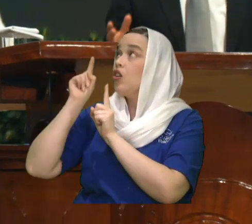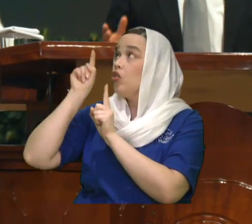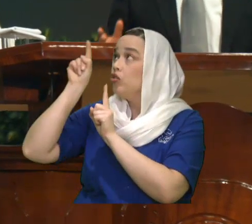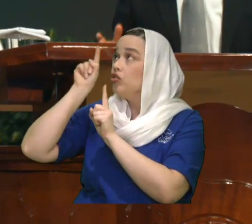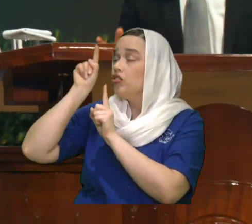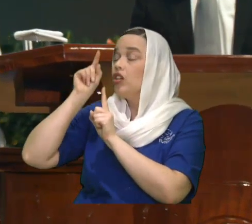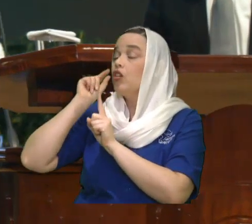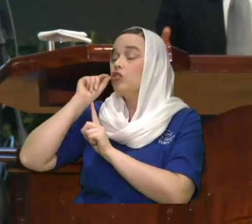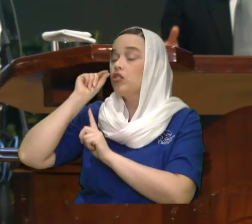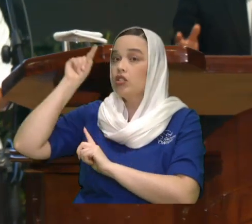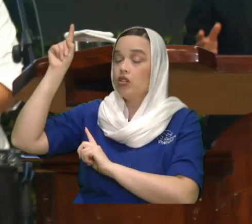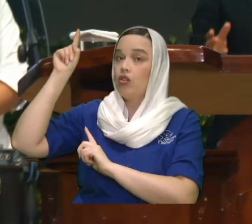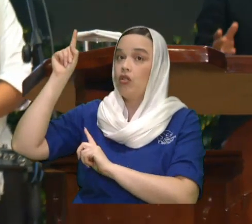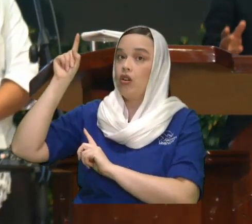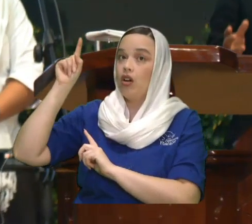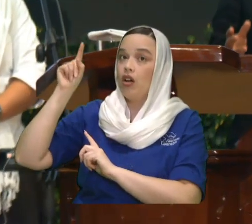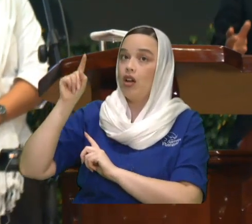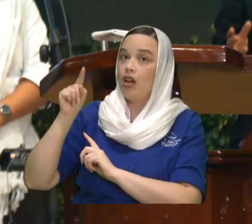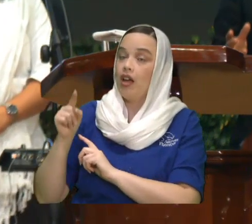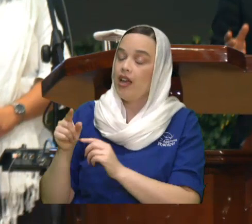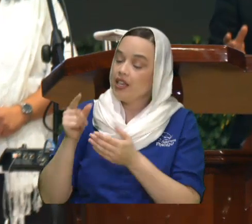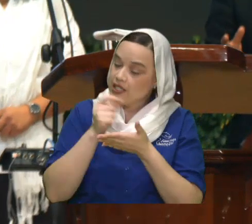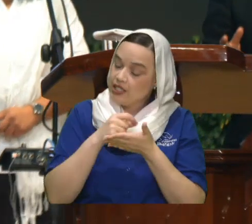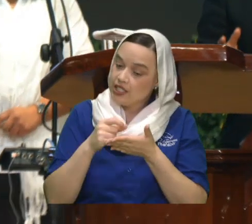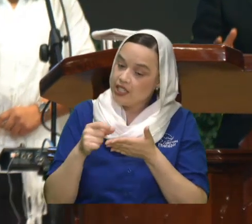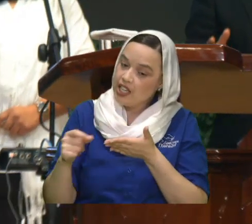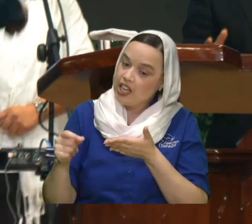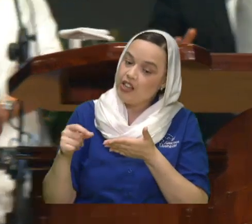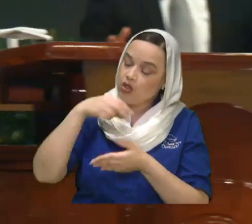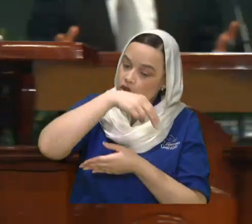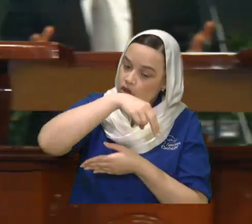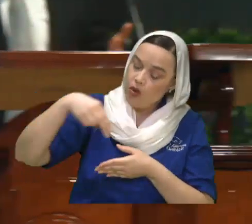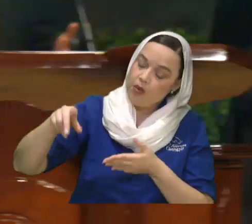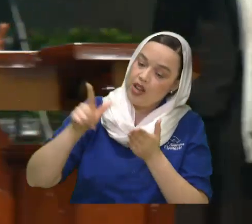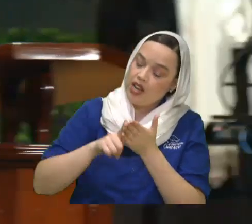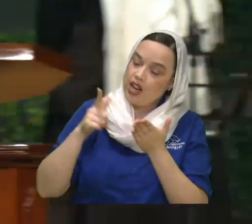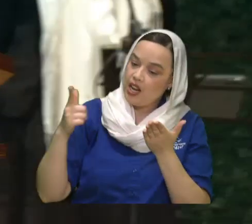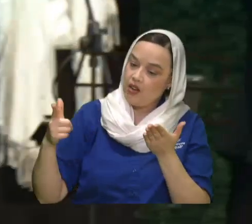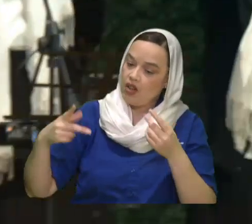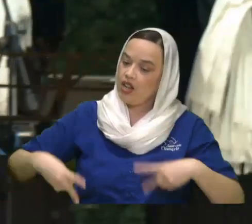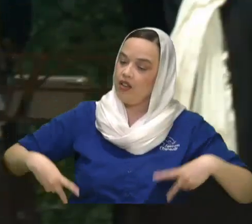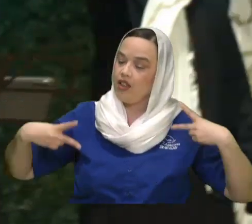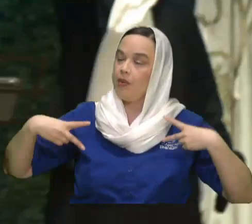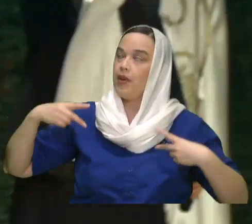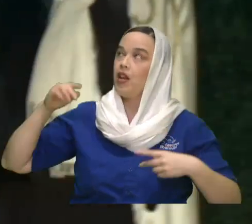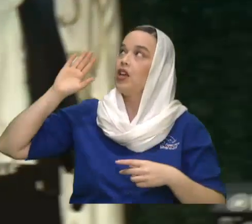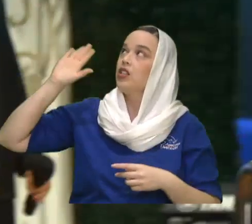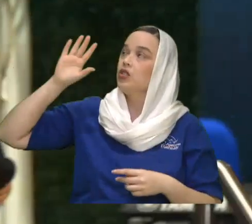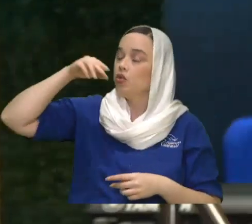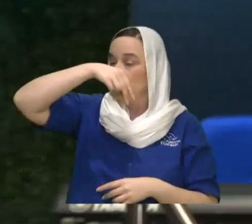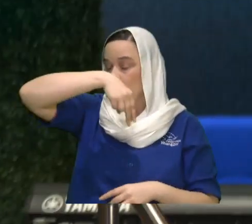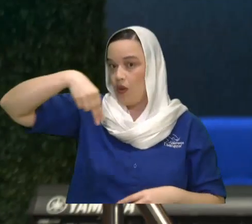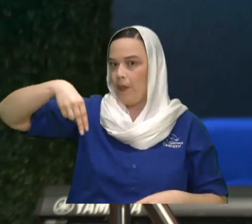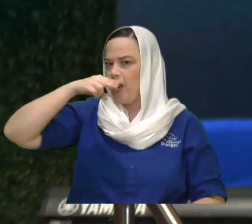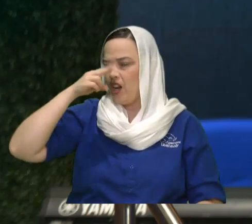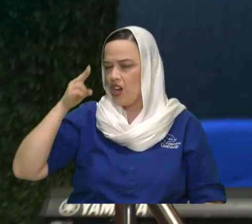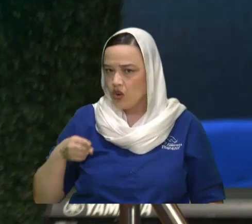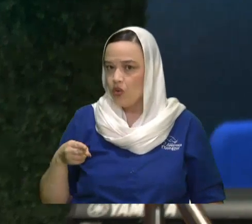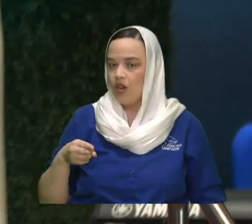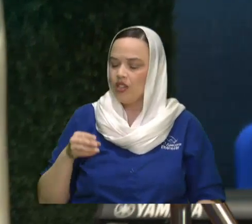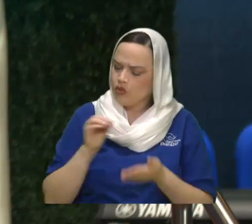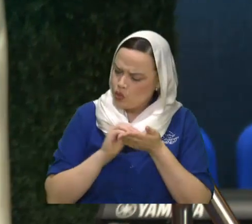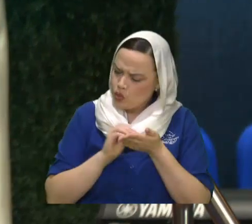encontrado inscribe su nombre en el libro de la vida para que su nombre nunca sea borrado